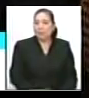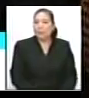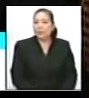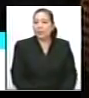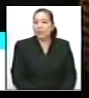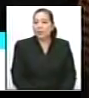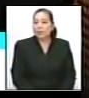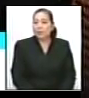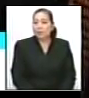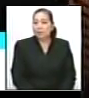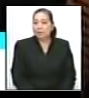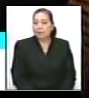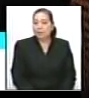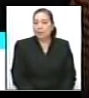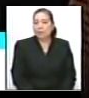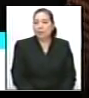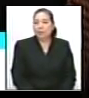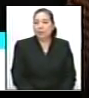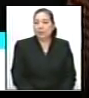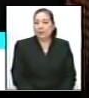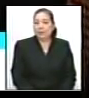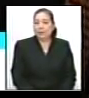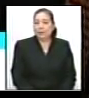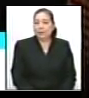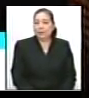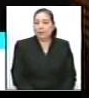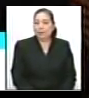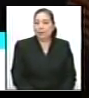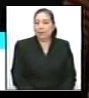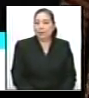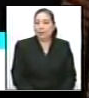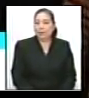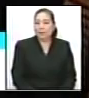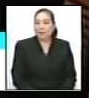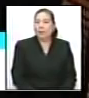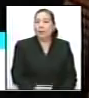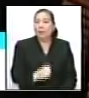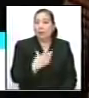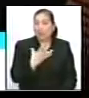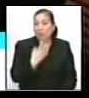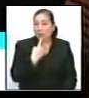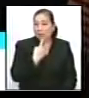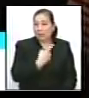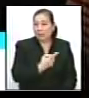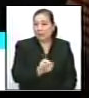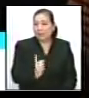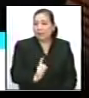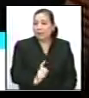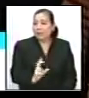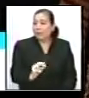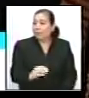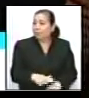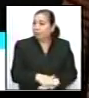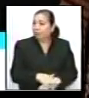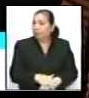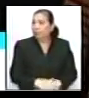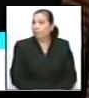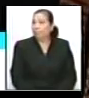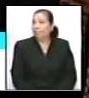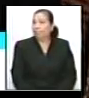Gracias, congresista Melgarejo. Para que concluya, congresista Arana. Presidente, yo quisiera recordar que el caso no fue archivado,